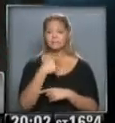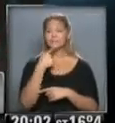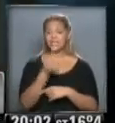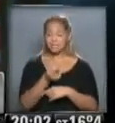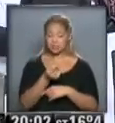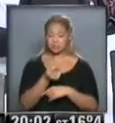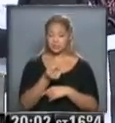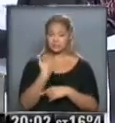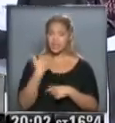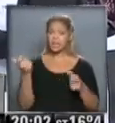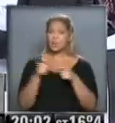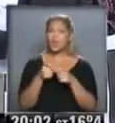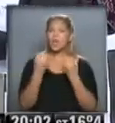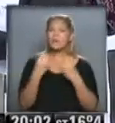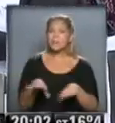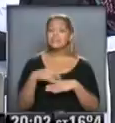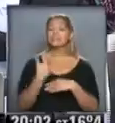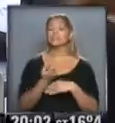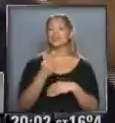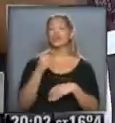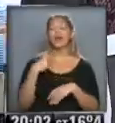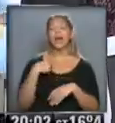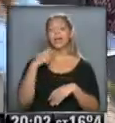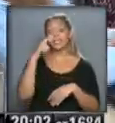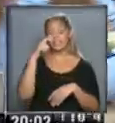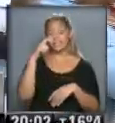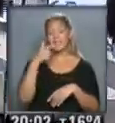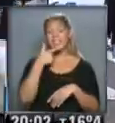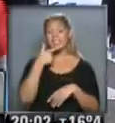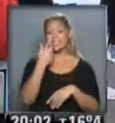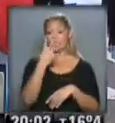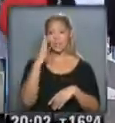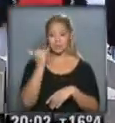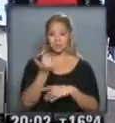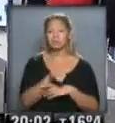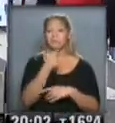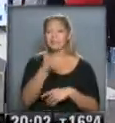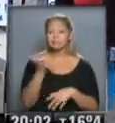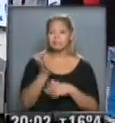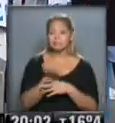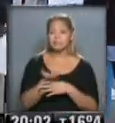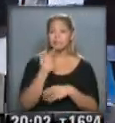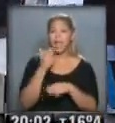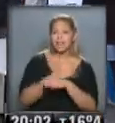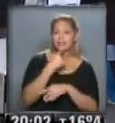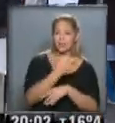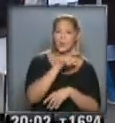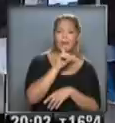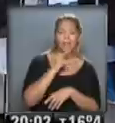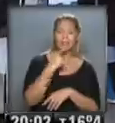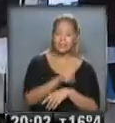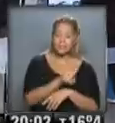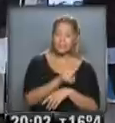que comenzó a las 17:45, el secretario general de SUTEBA, Baradel, explicó antes del encuentro que, a decir verdad, por